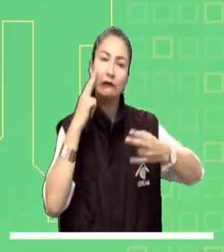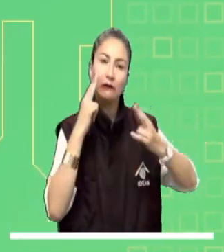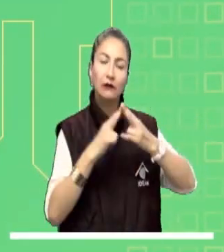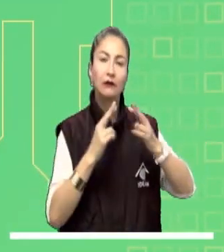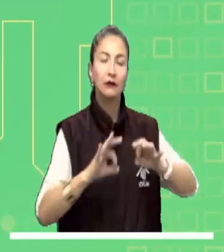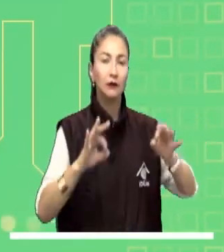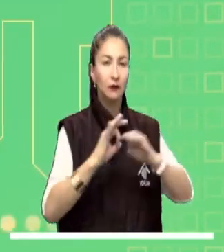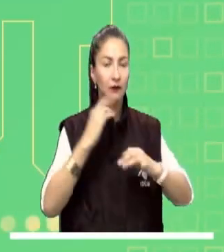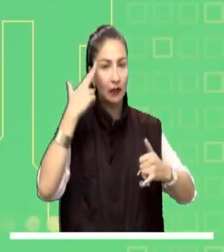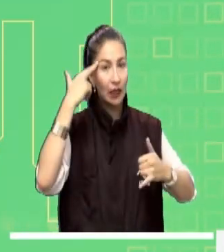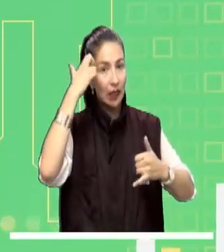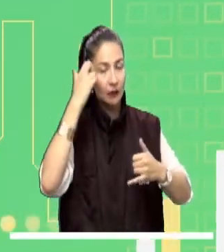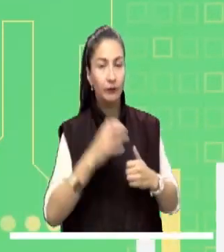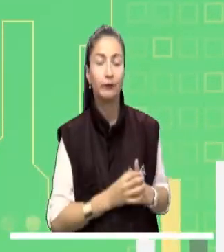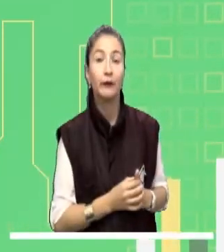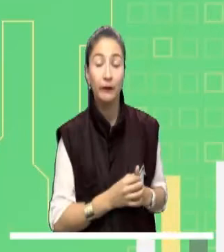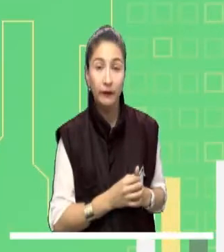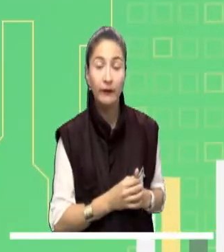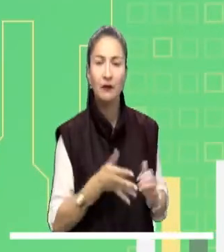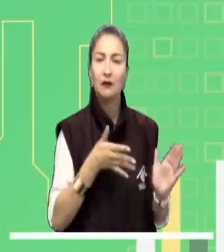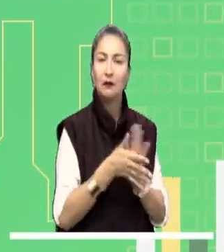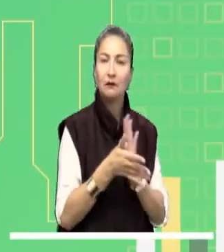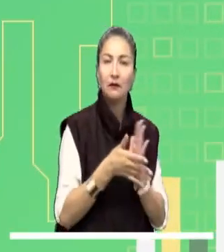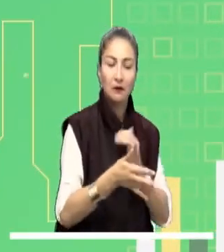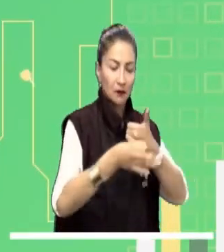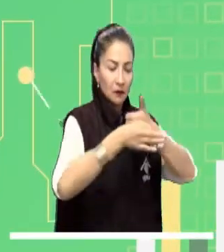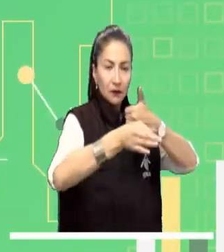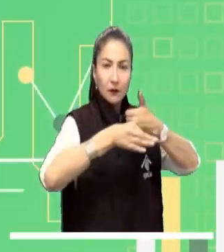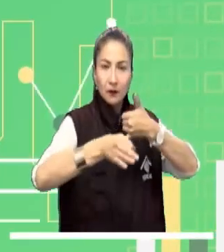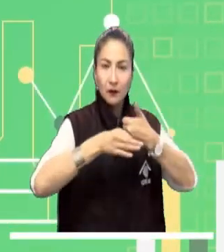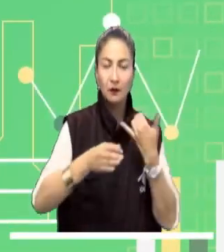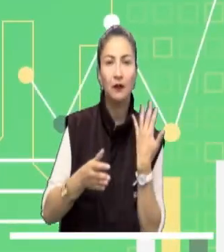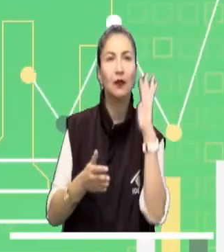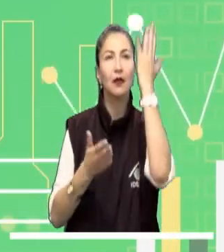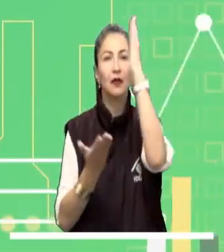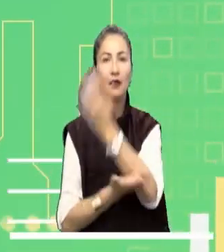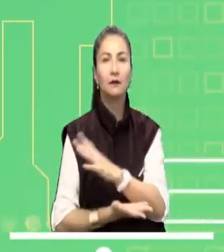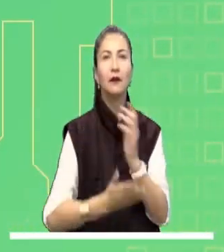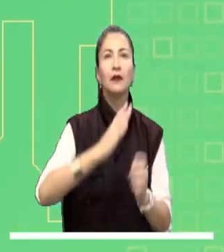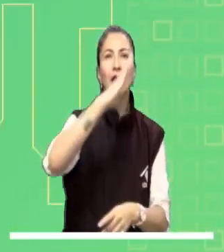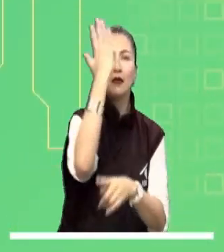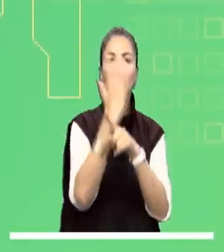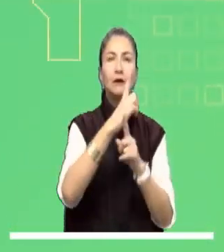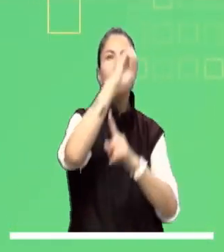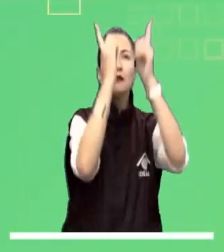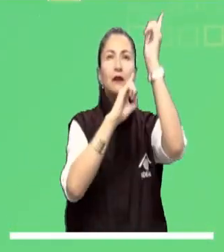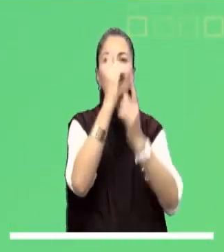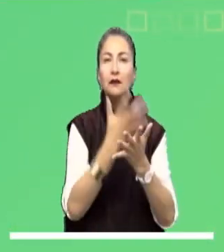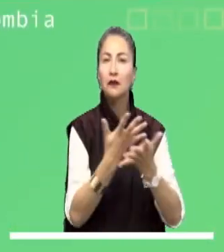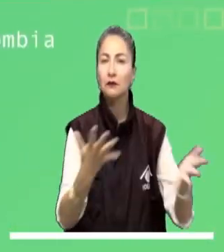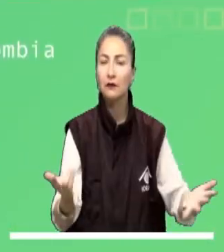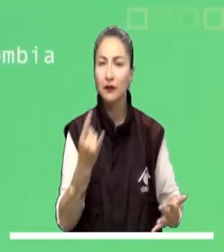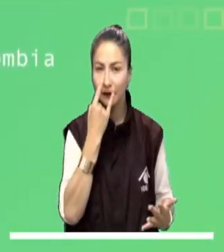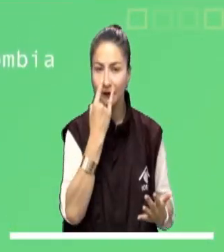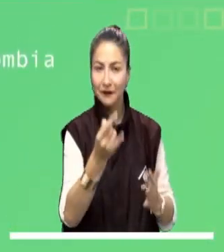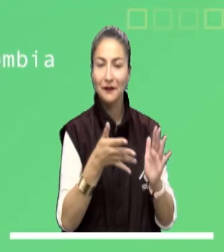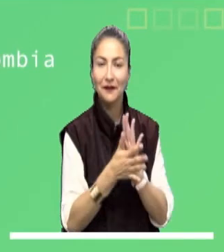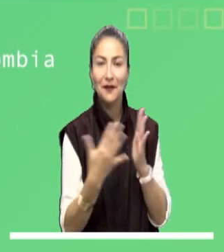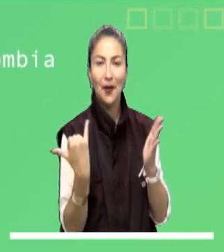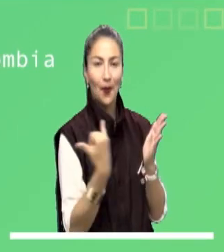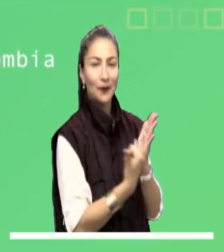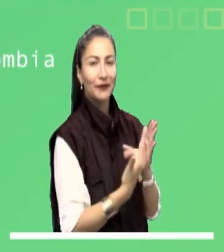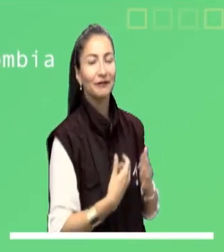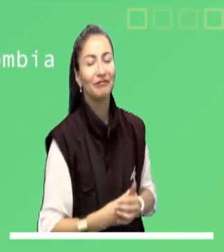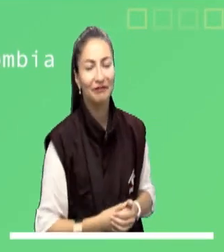las principales alertas tempranas. Información detallada a nivel municipal, cifras de deforestación, estadísticas de rayos y